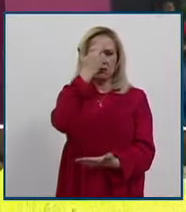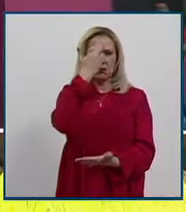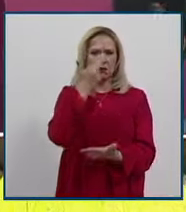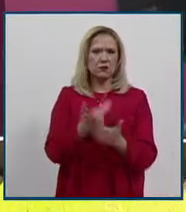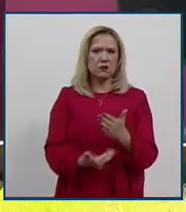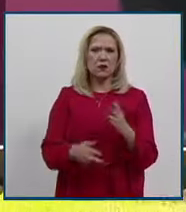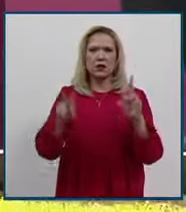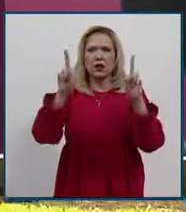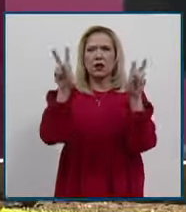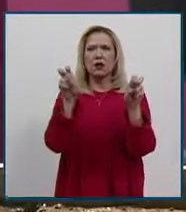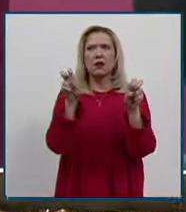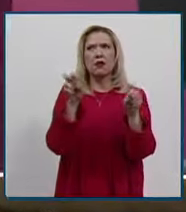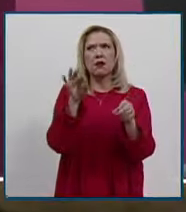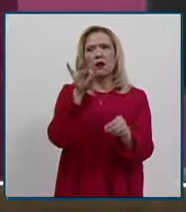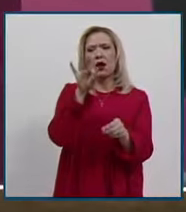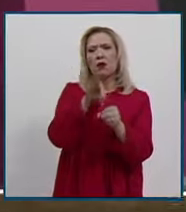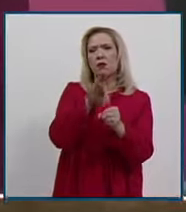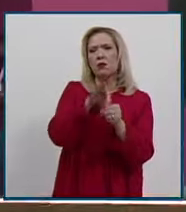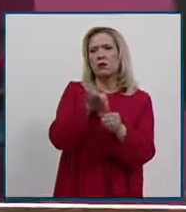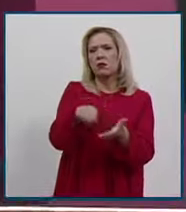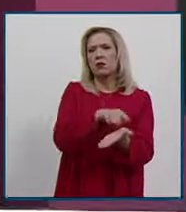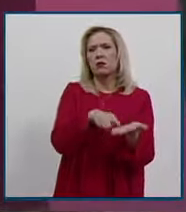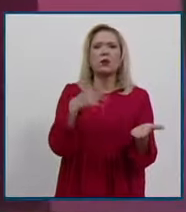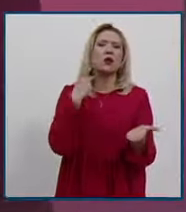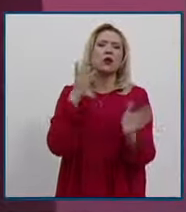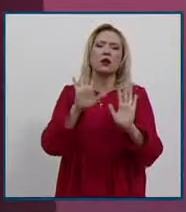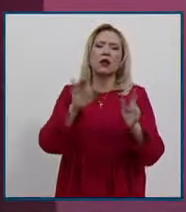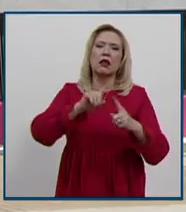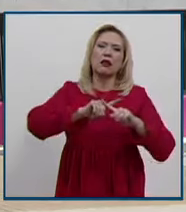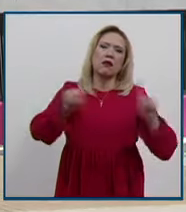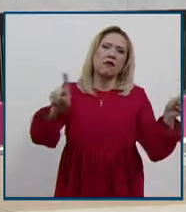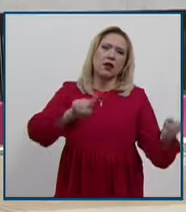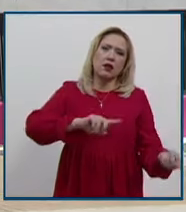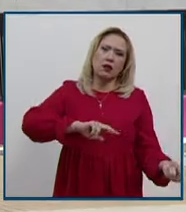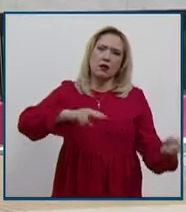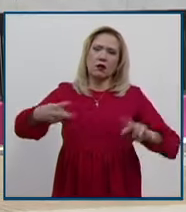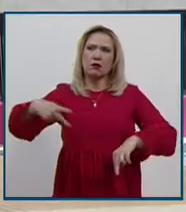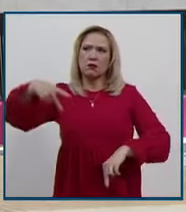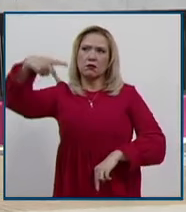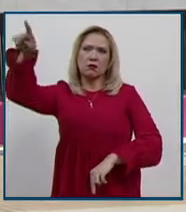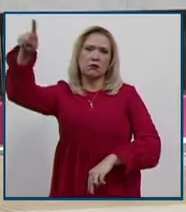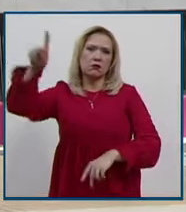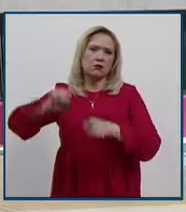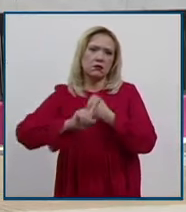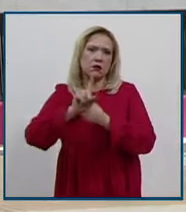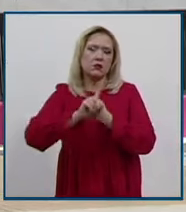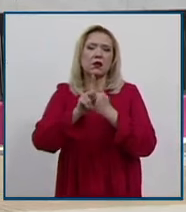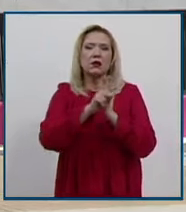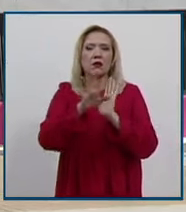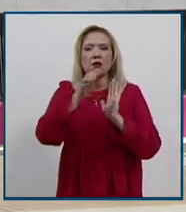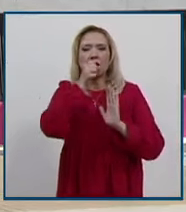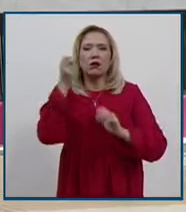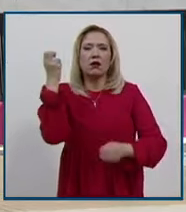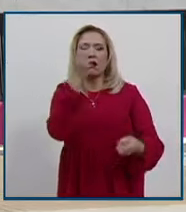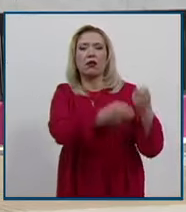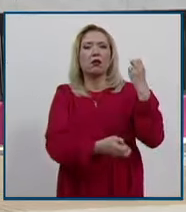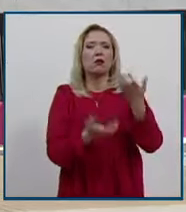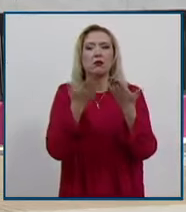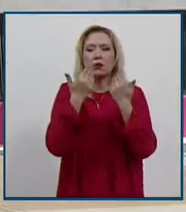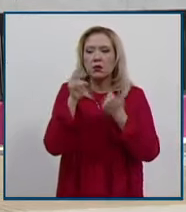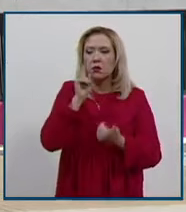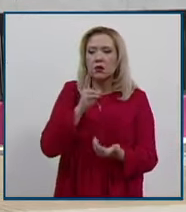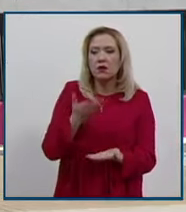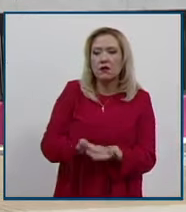materia político electoral y que se trataba de una denuncia frívola que fue sustentada en notas periodísticas sin aportar mayores